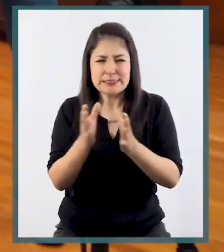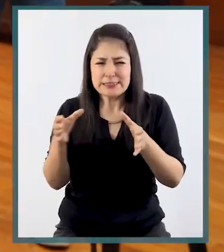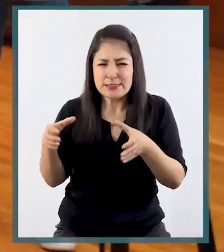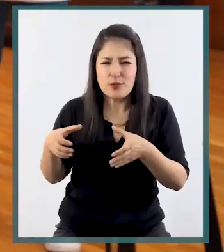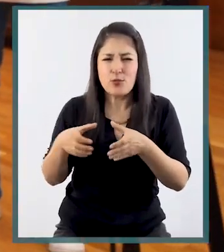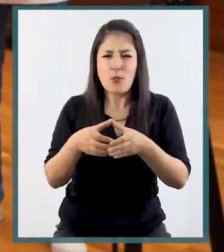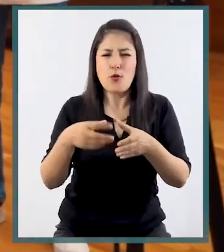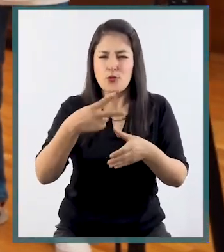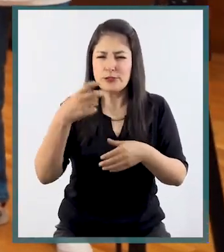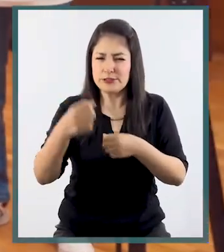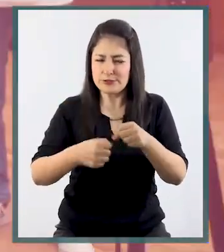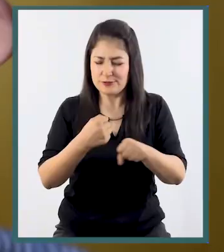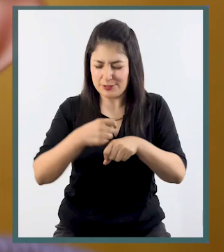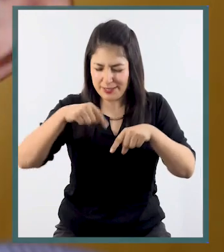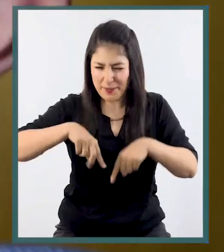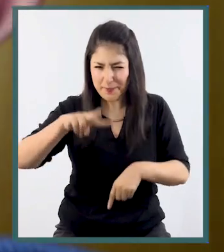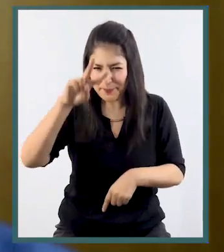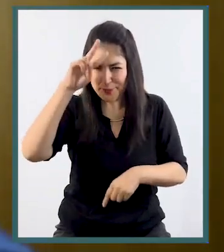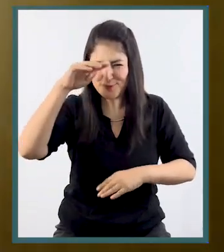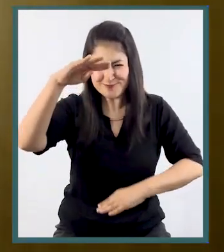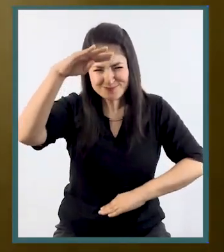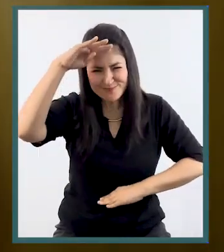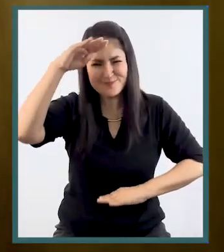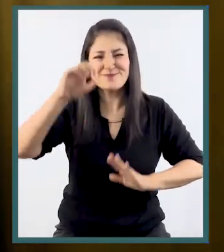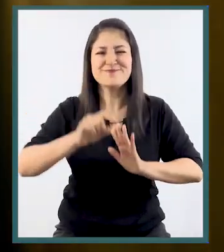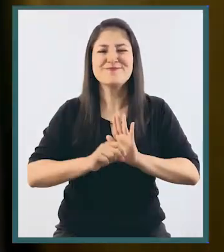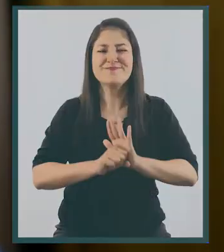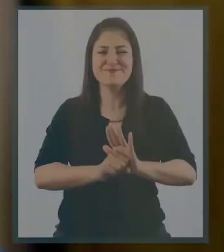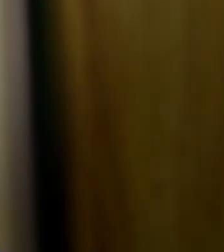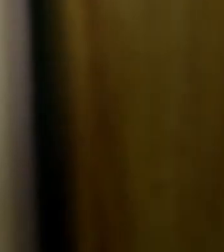del Bicentenario del Perú.